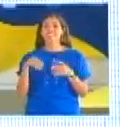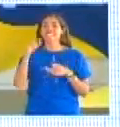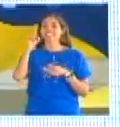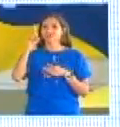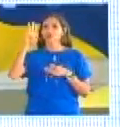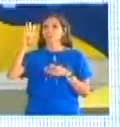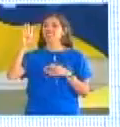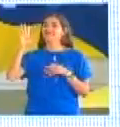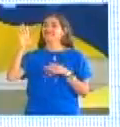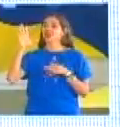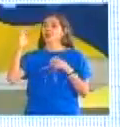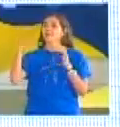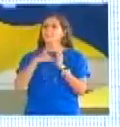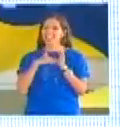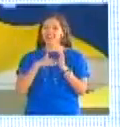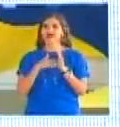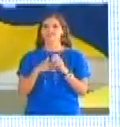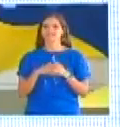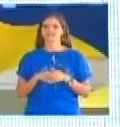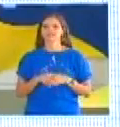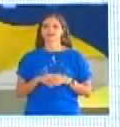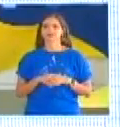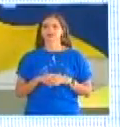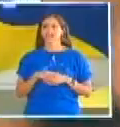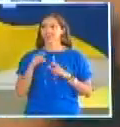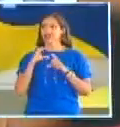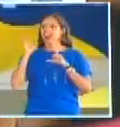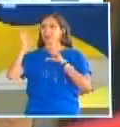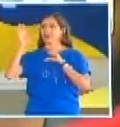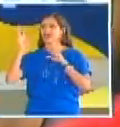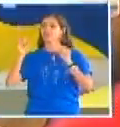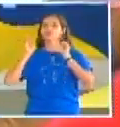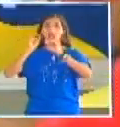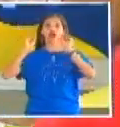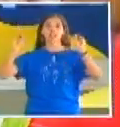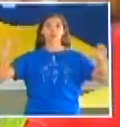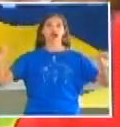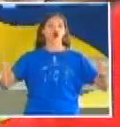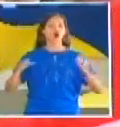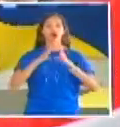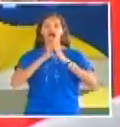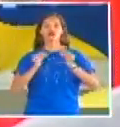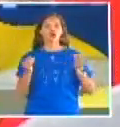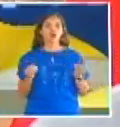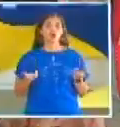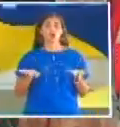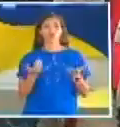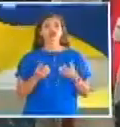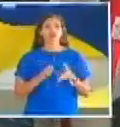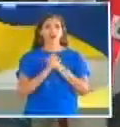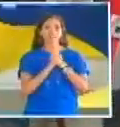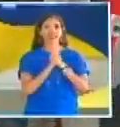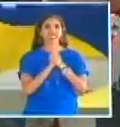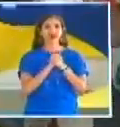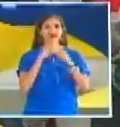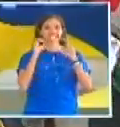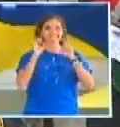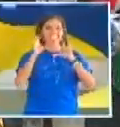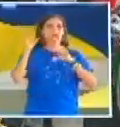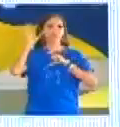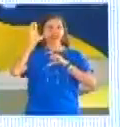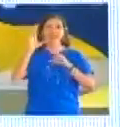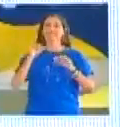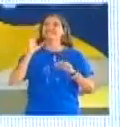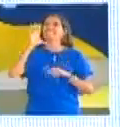15.145.915 carnet de la patria. Yo le hago un llamado a todos los compatriotas que tienen el carnet de la patria a salir desde